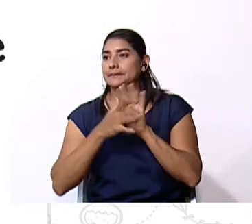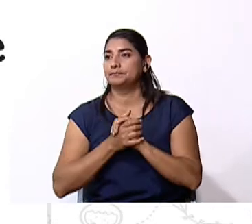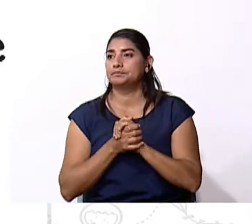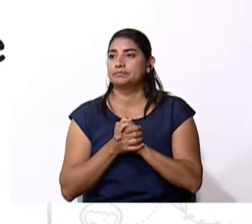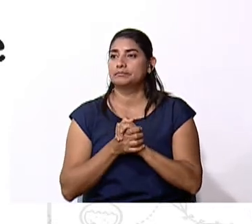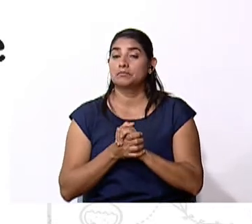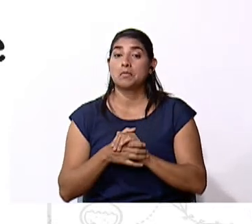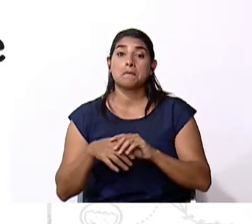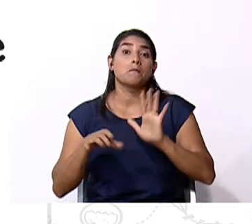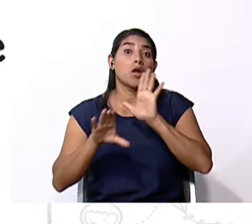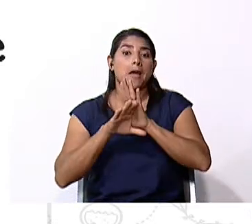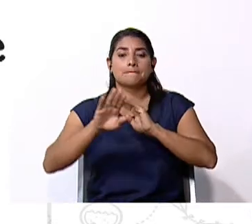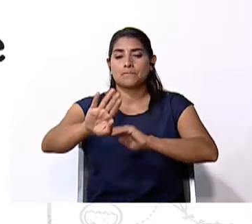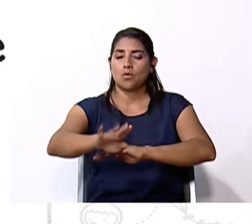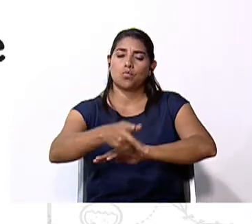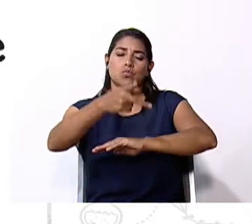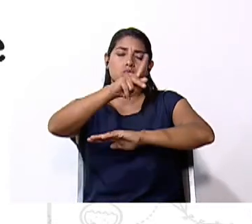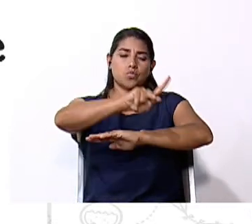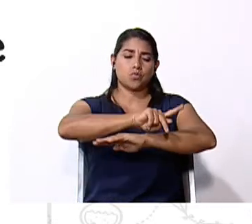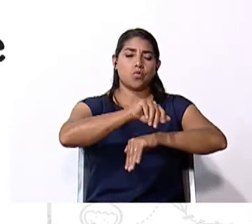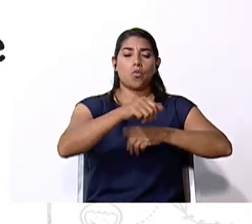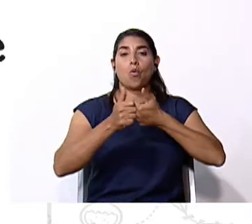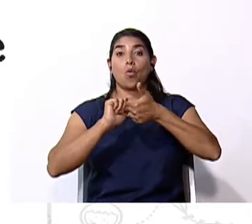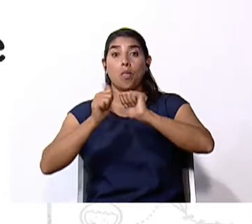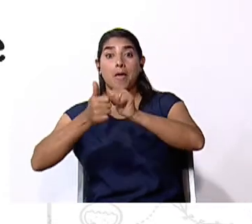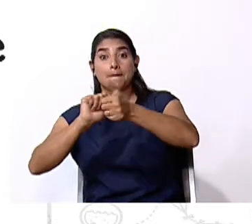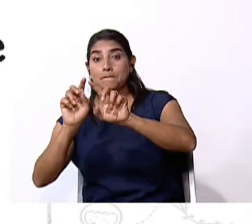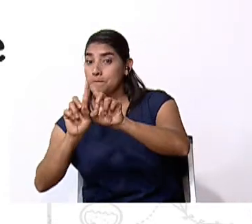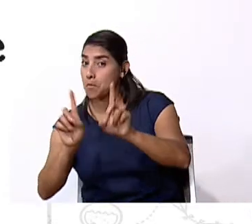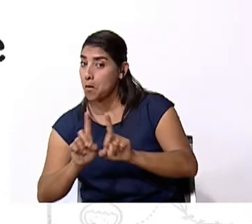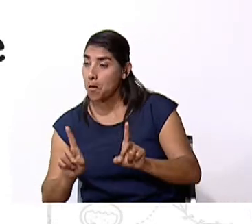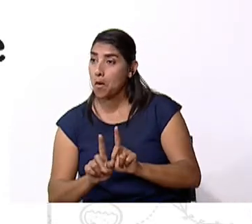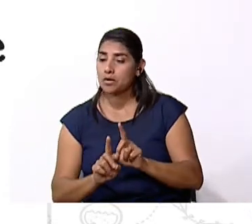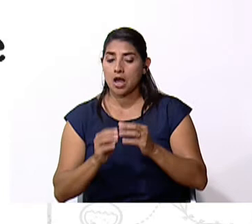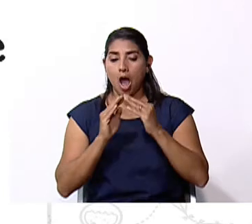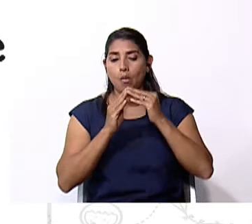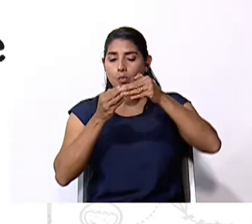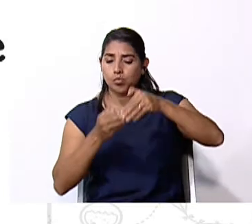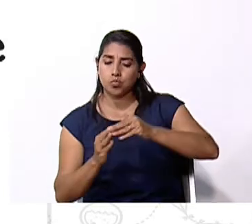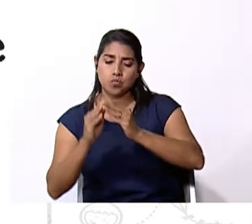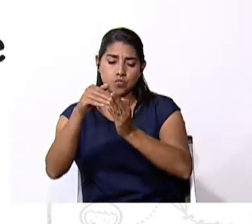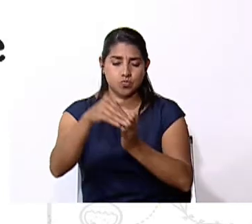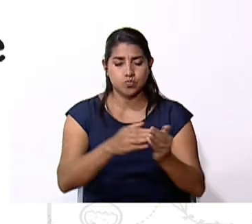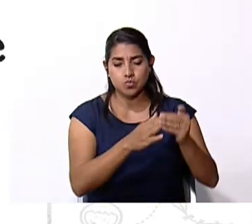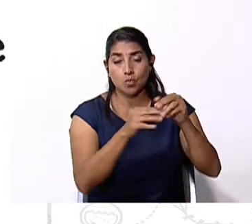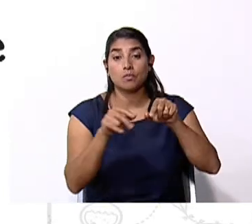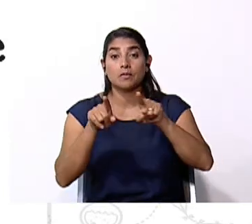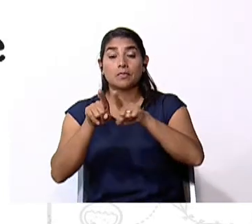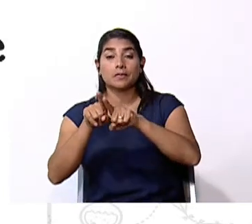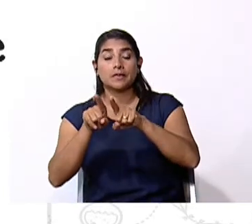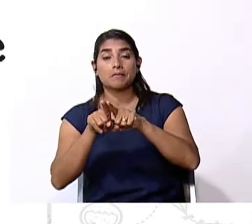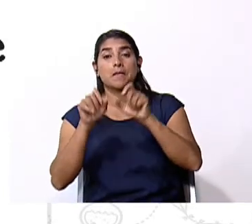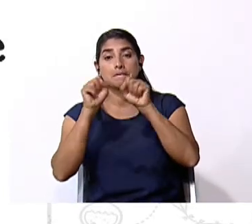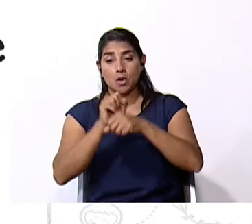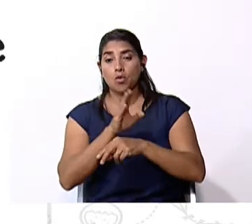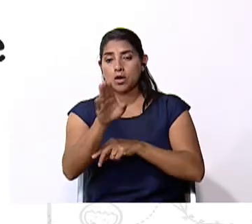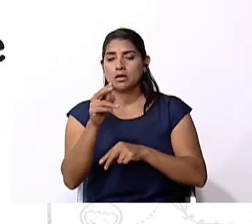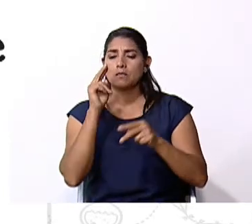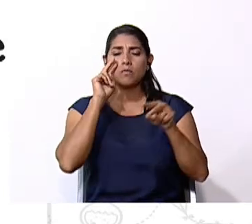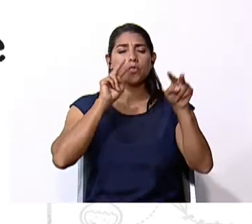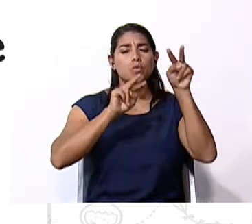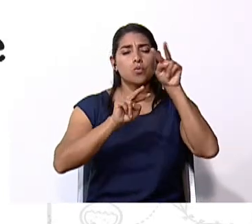la playa, de deportes acuáticos, que podemos ir a